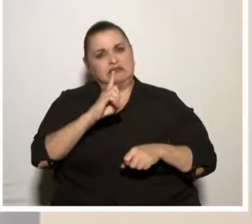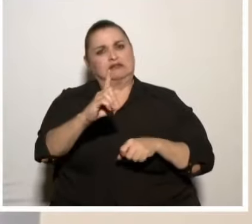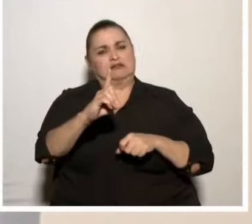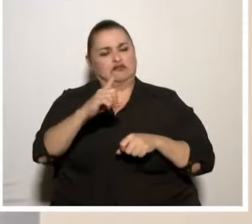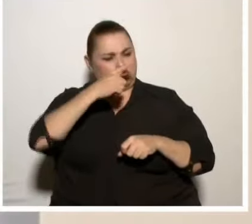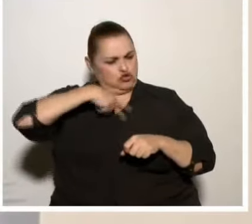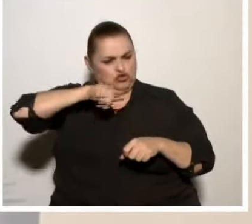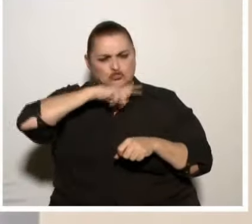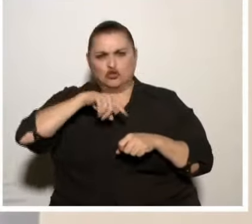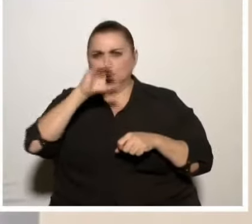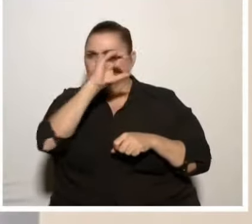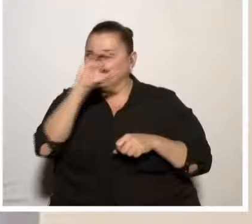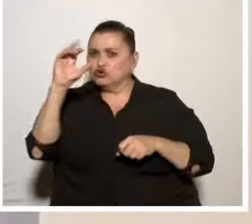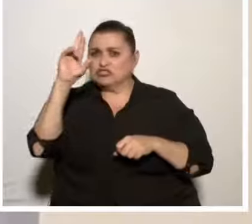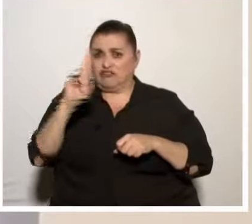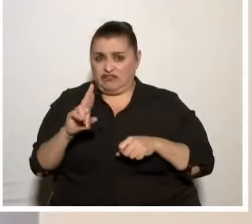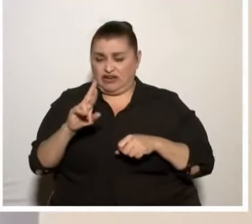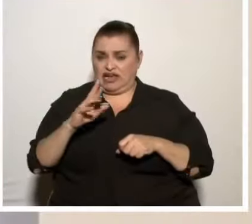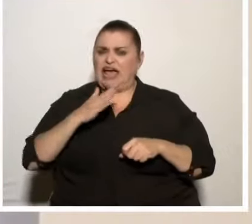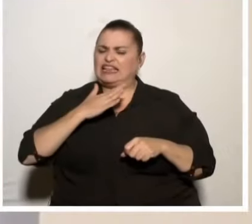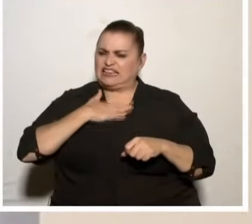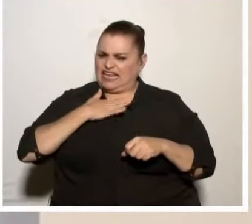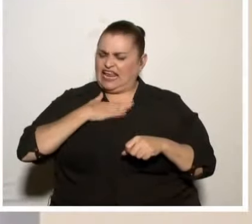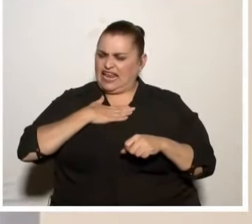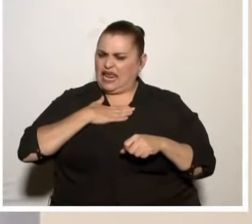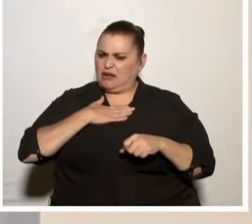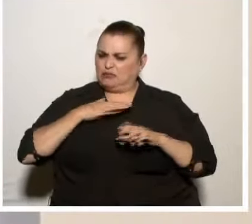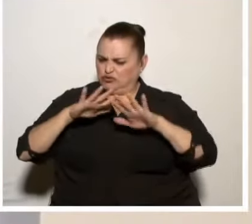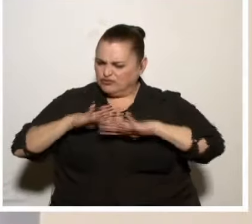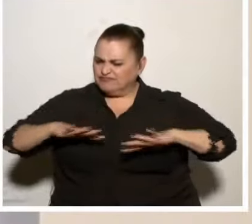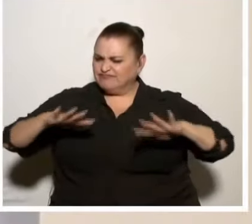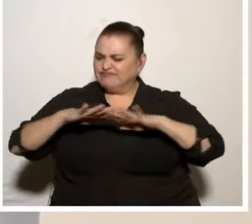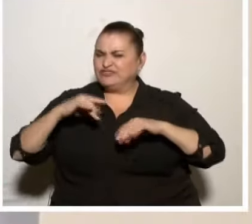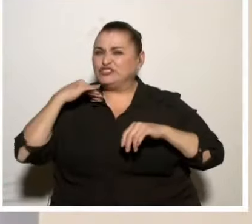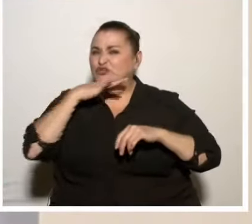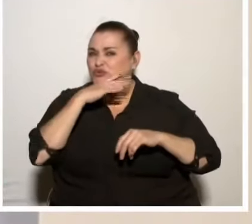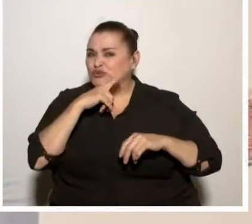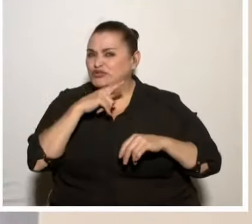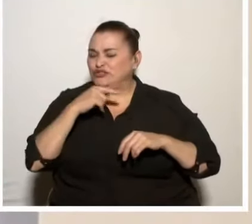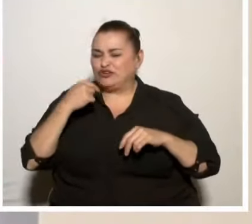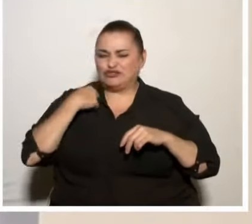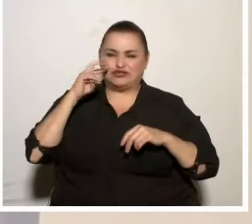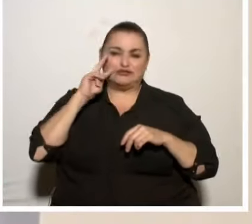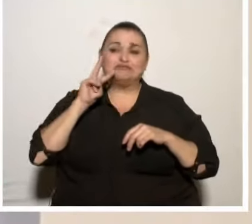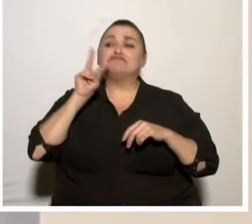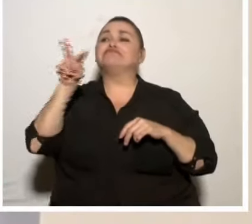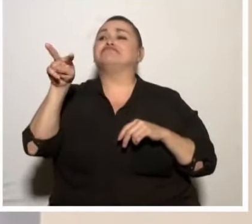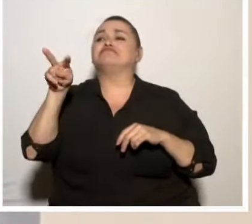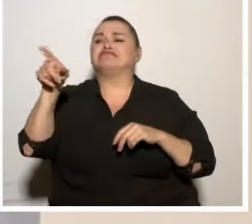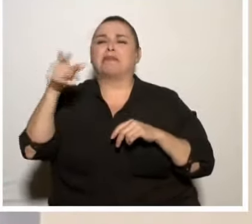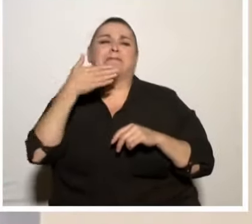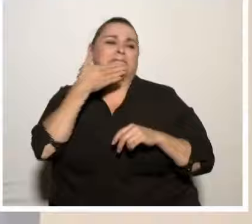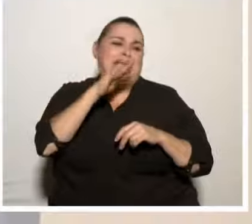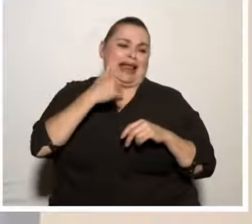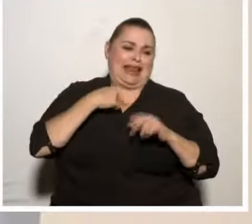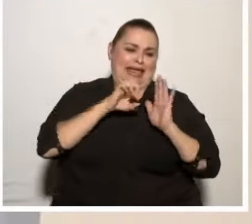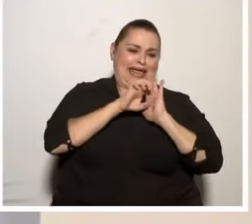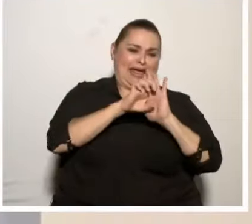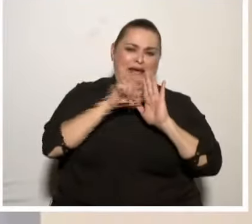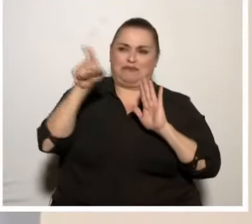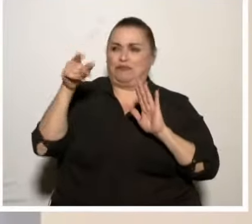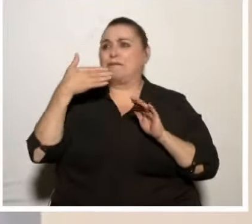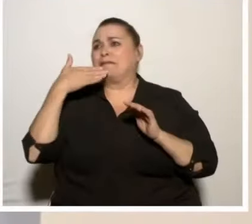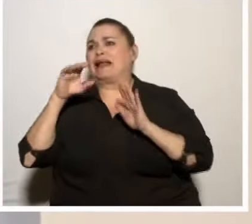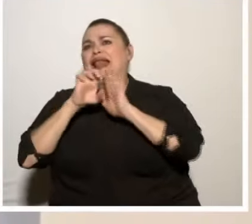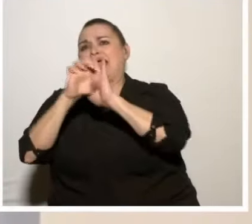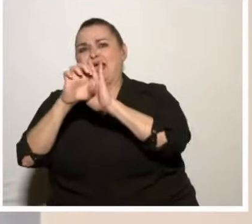aquí en Costa Rica, teniendo el patio bien sucio, nos pongamos a ver el patio del vecino cómo está. Esté bien o esté